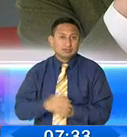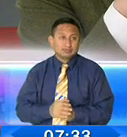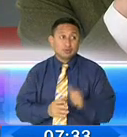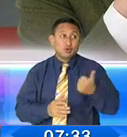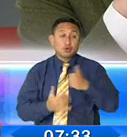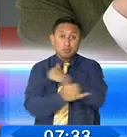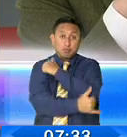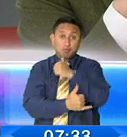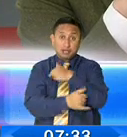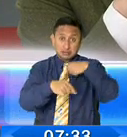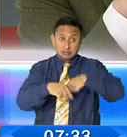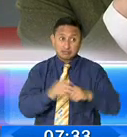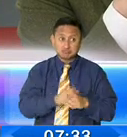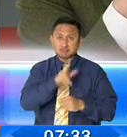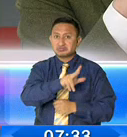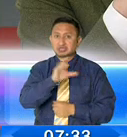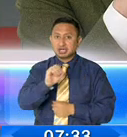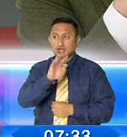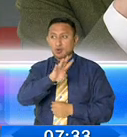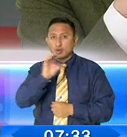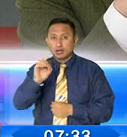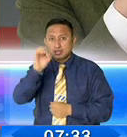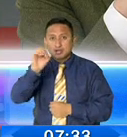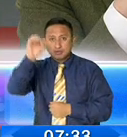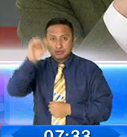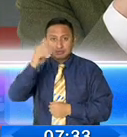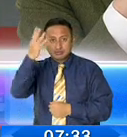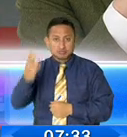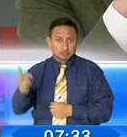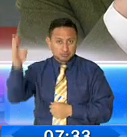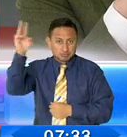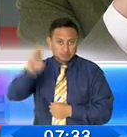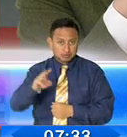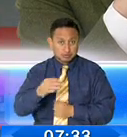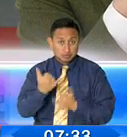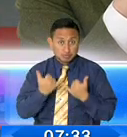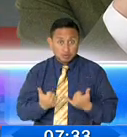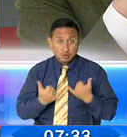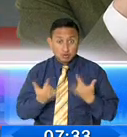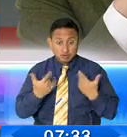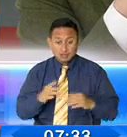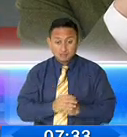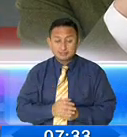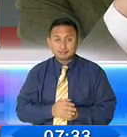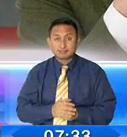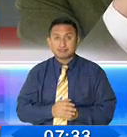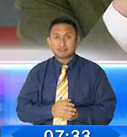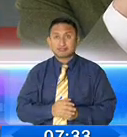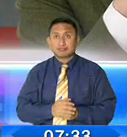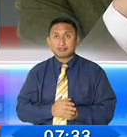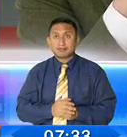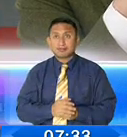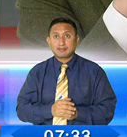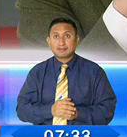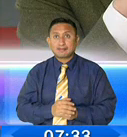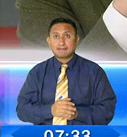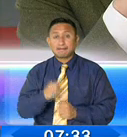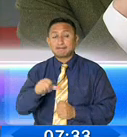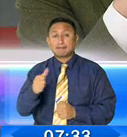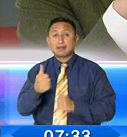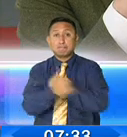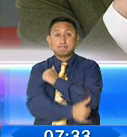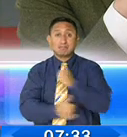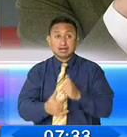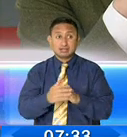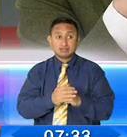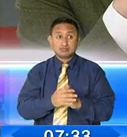están llegando al 30-40. Inglaterra hoy alcanza inmunidad de rebaño. Inglaterra, otros países han dicho para